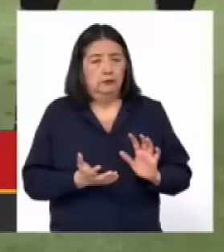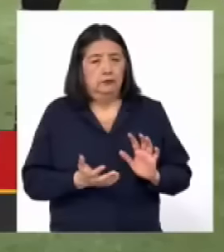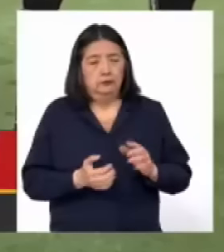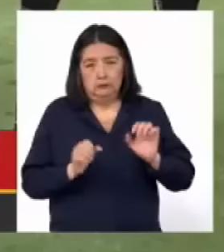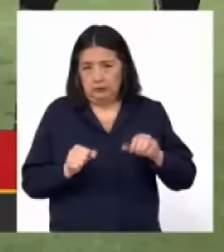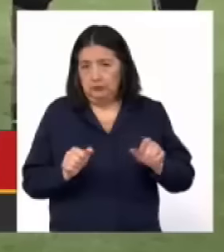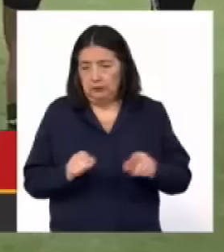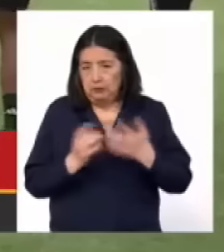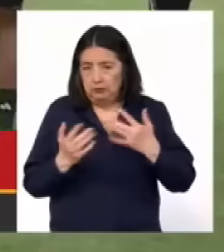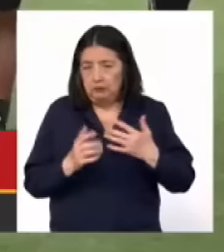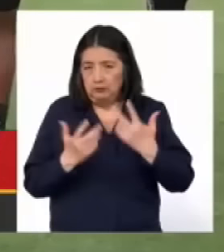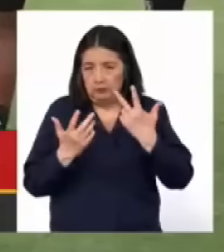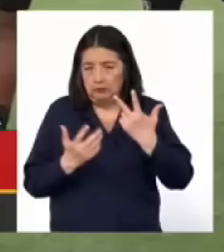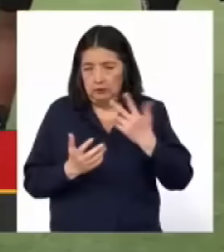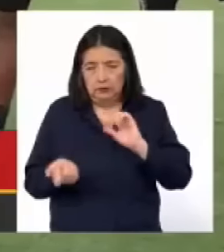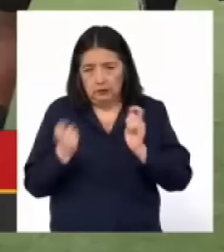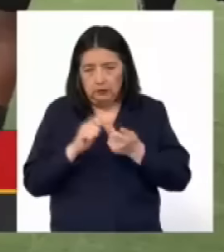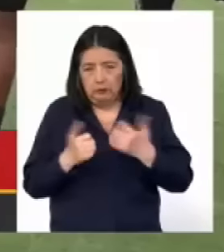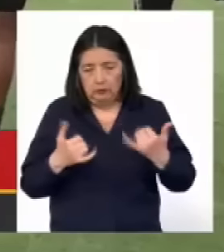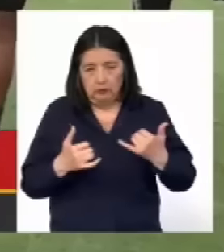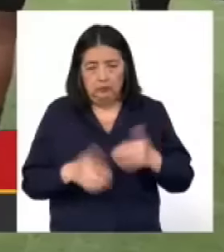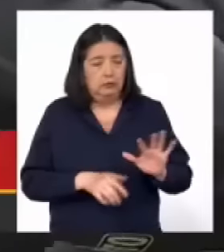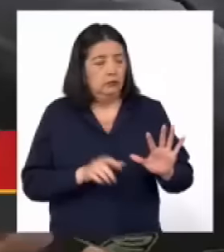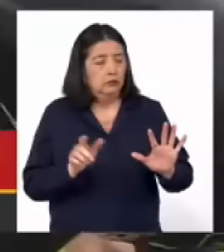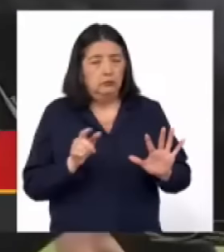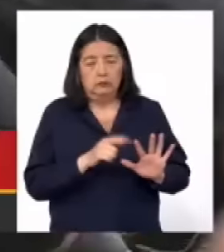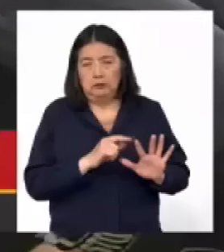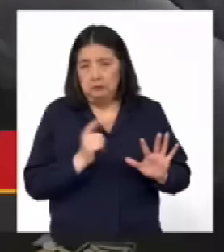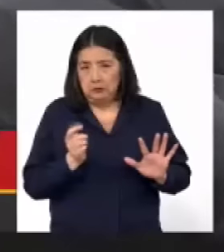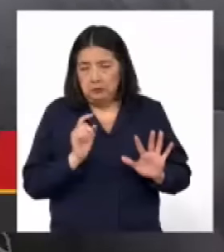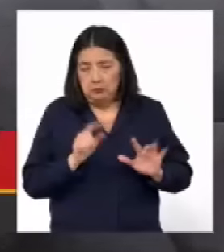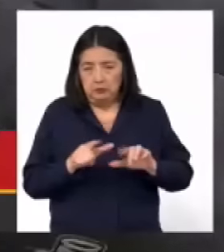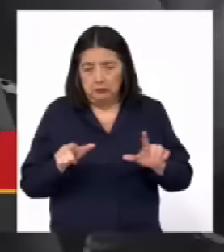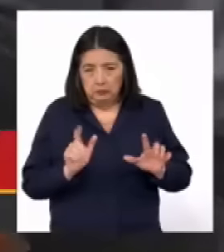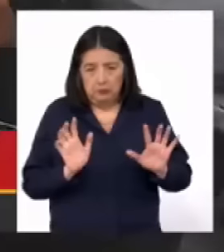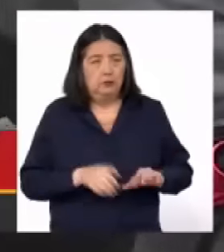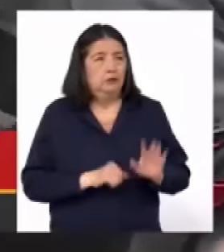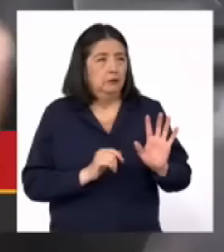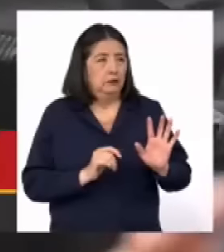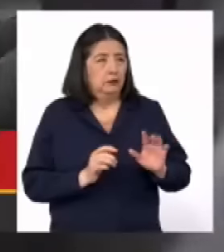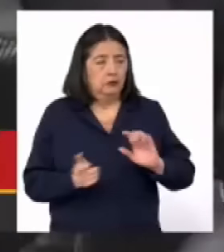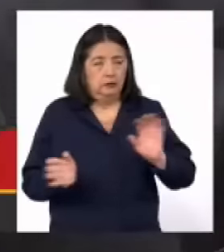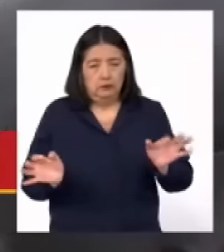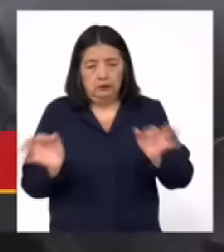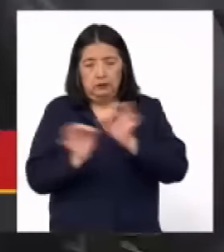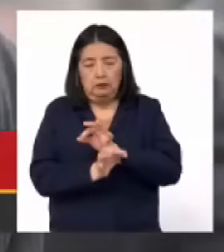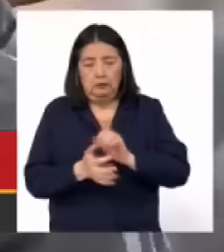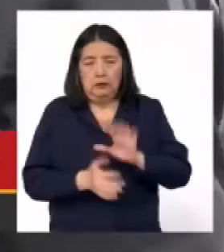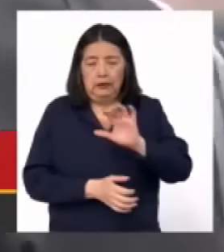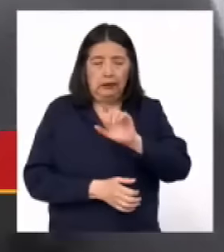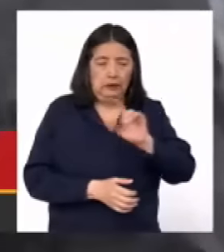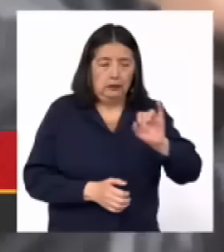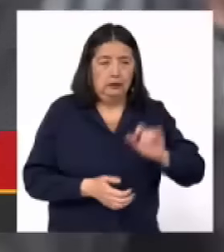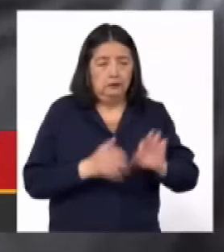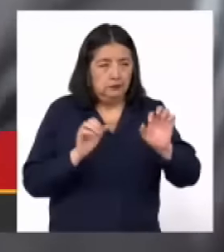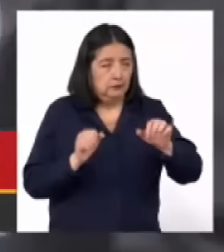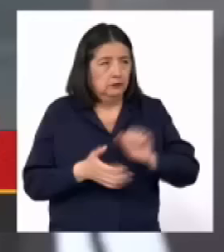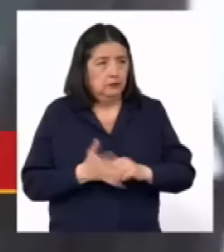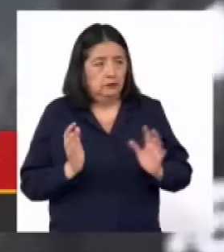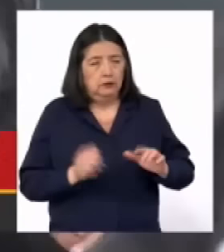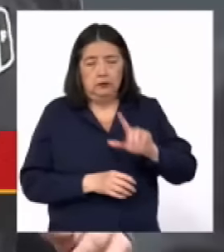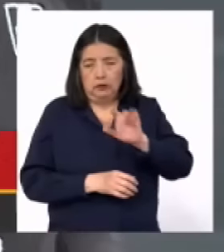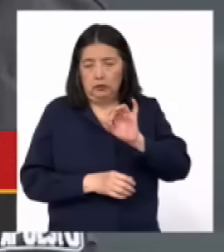derecha. Ahí estamos hablando de 3 cambios, de hombre por hombre, más 1 posicional, que es el de Callens, ¿no? Porque Callens va a jugar de stopper y